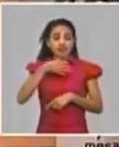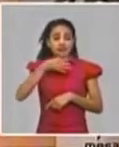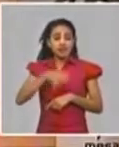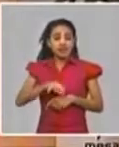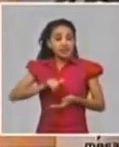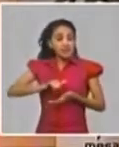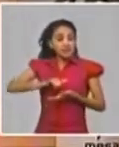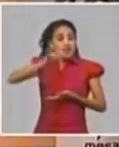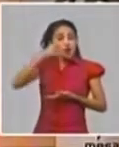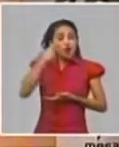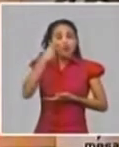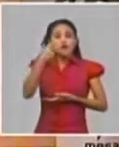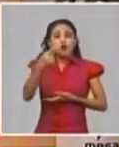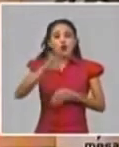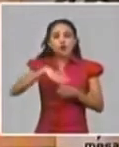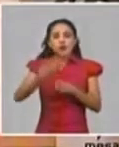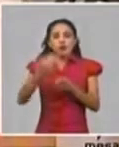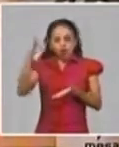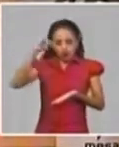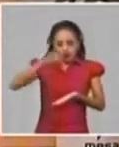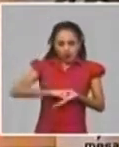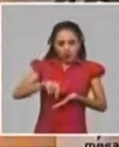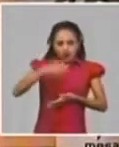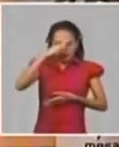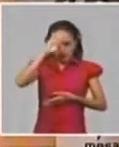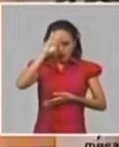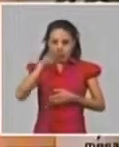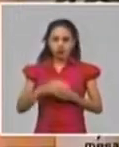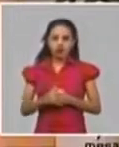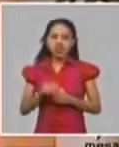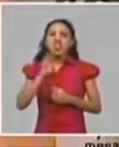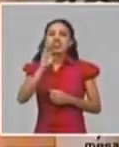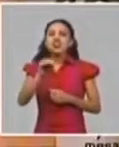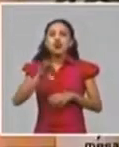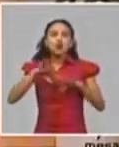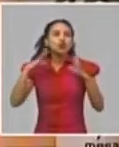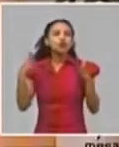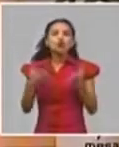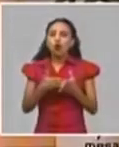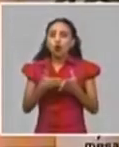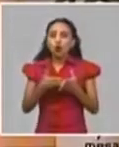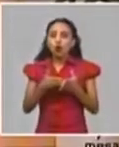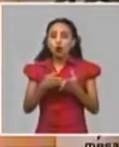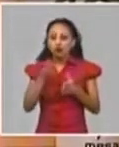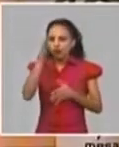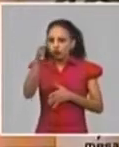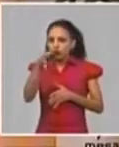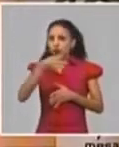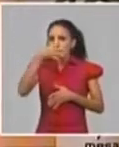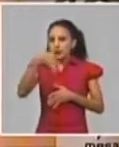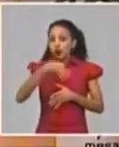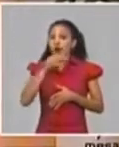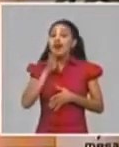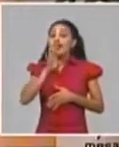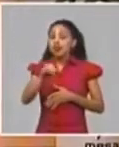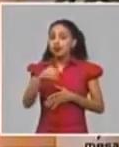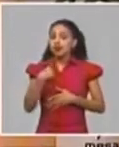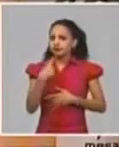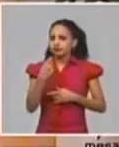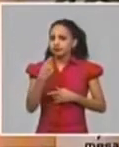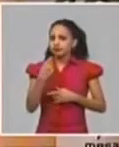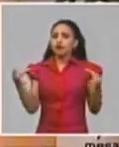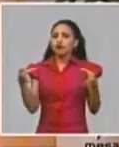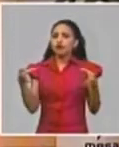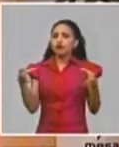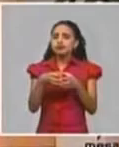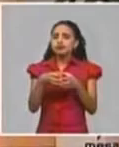viajó, vio y regresó, y dijo lo que iba a pasar. Pues sí, Fidel vio que era necesario farmar nuestros